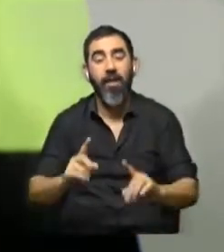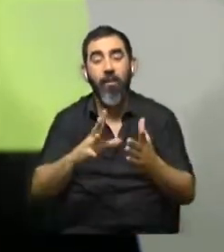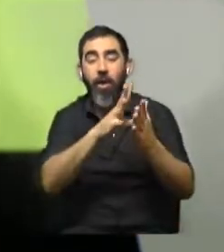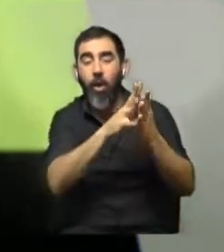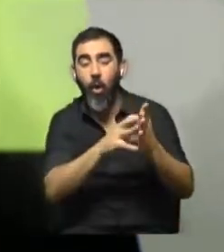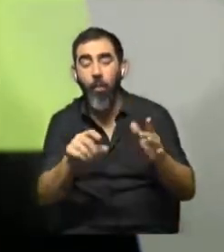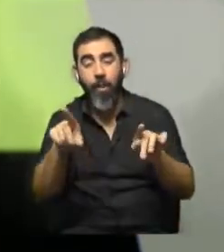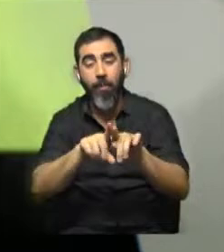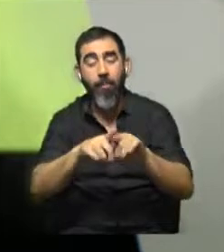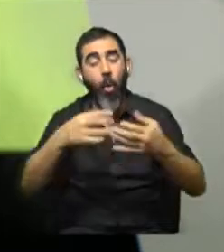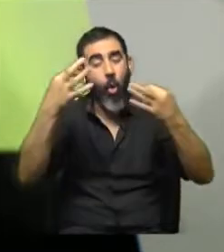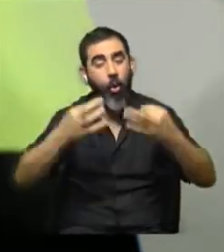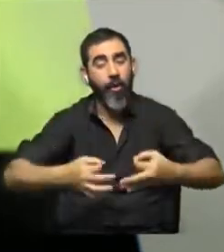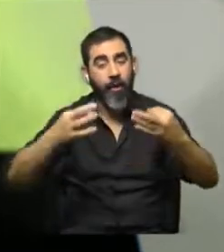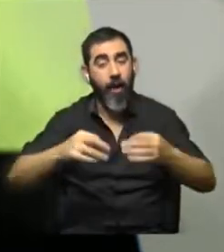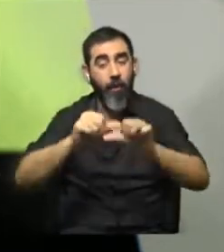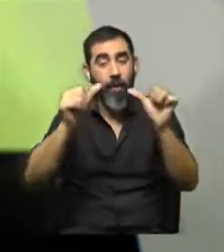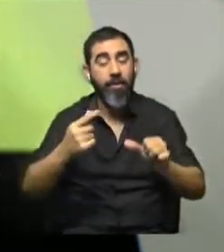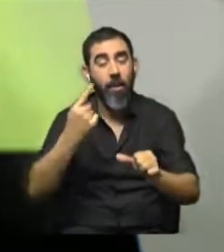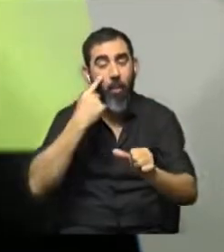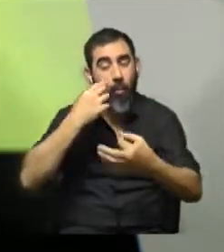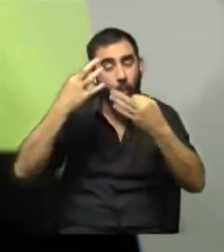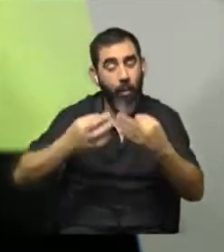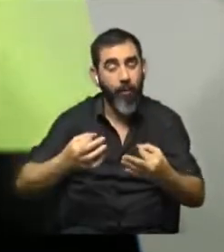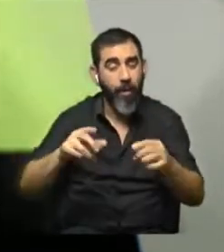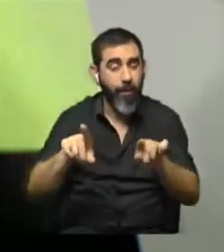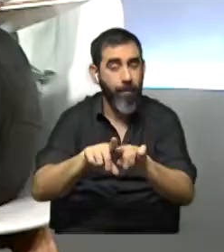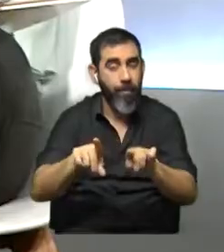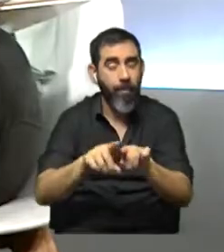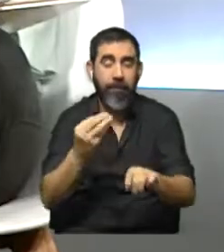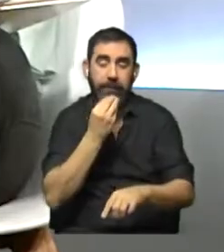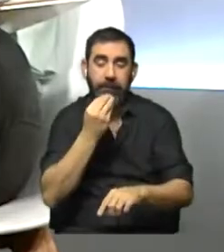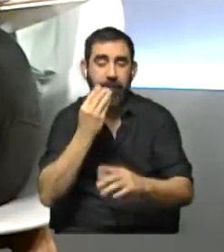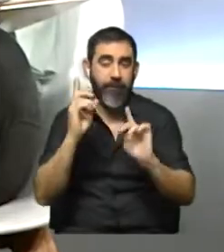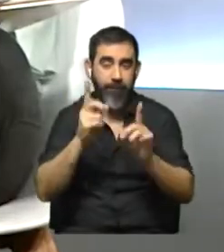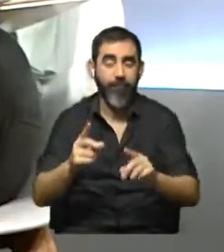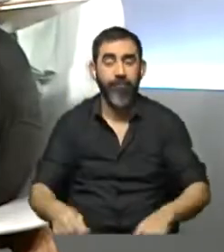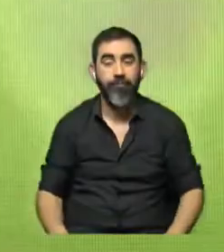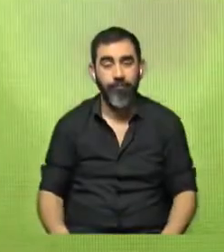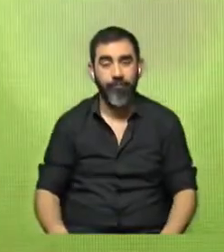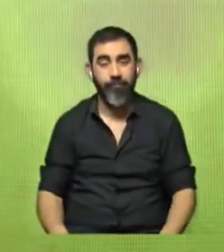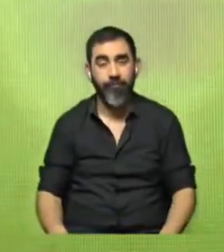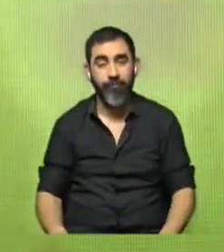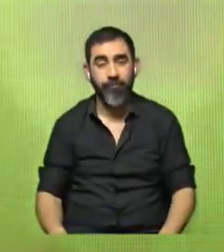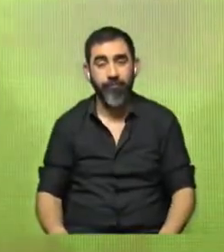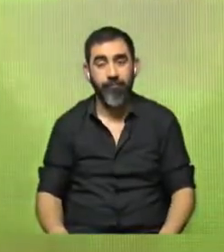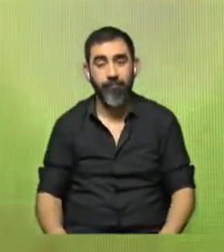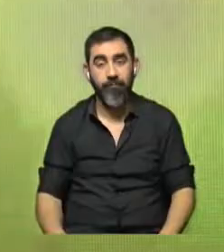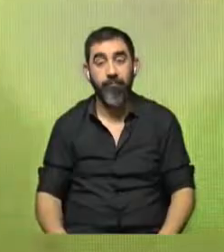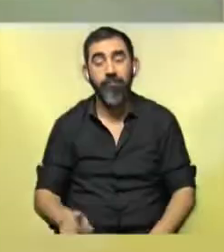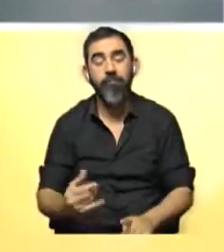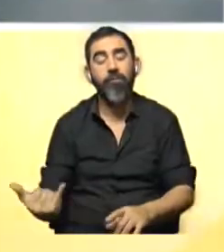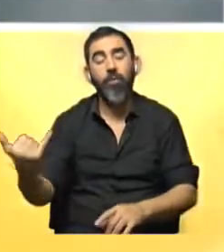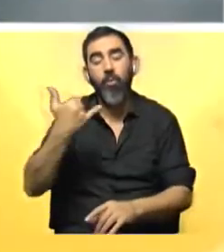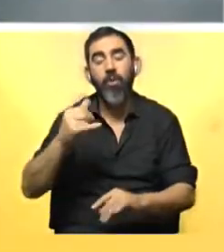fiel a escala del original para poder hacer la medición en el túnel de viento La sobre bueno, simulación, claro. claro. Y bueno, en la última parte del informe nos cuenta,